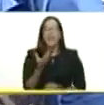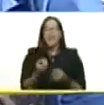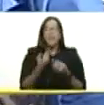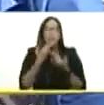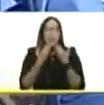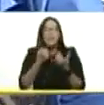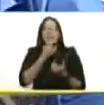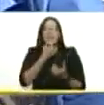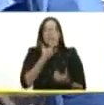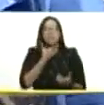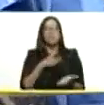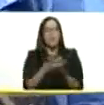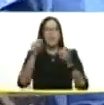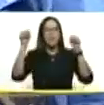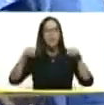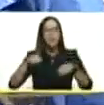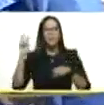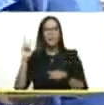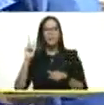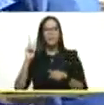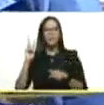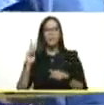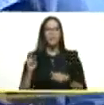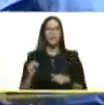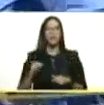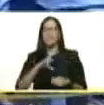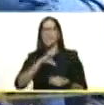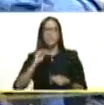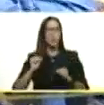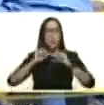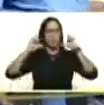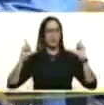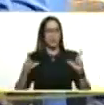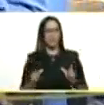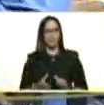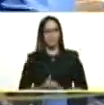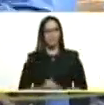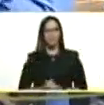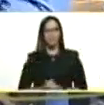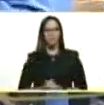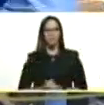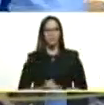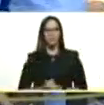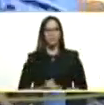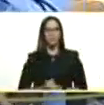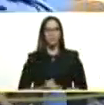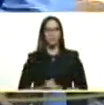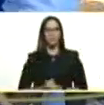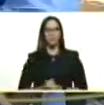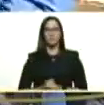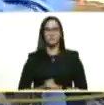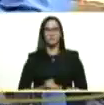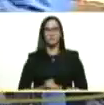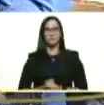estaba pasando aquí en Venezuela, y no le exagero. En Venezuela, el día de hoy,